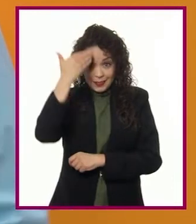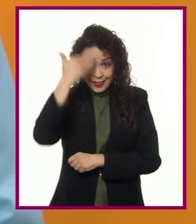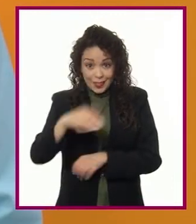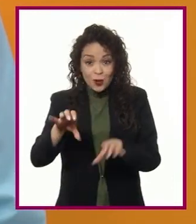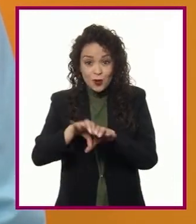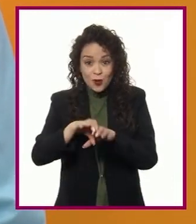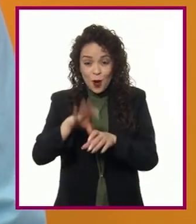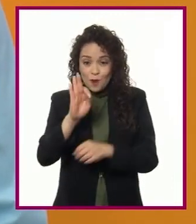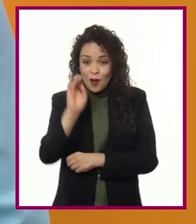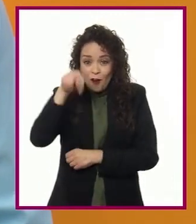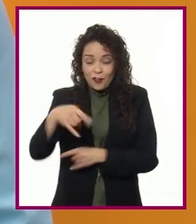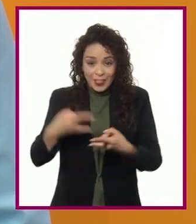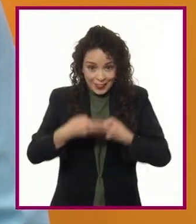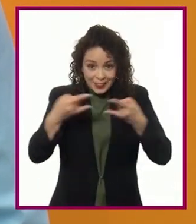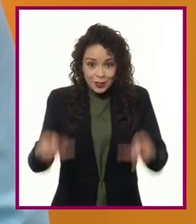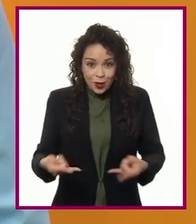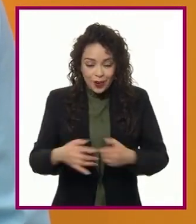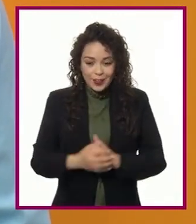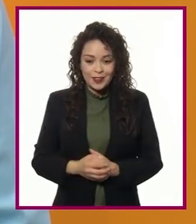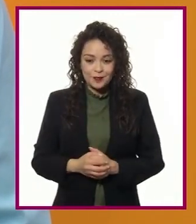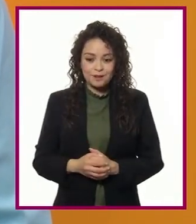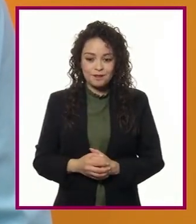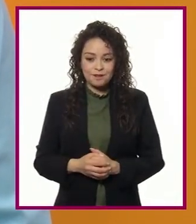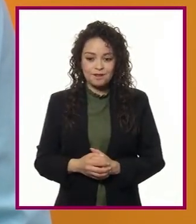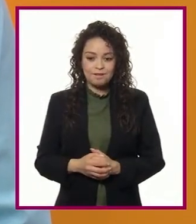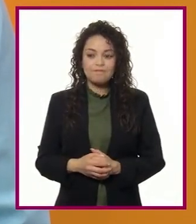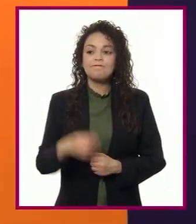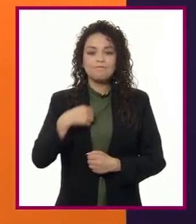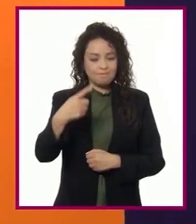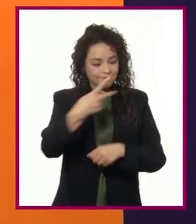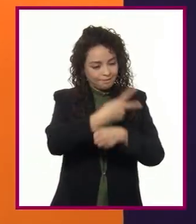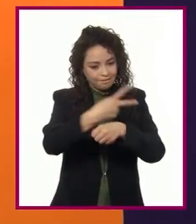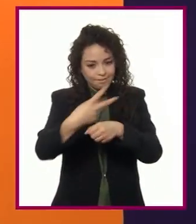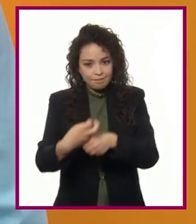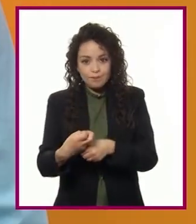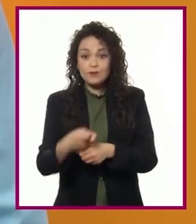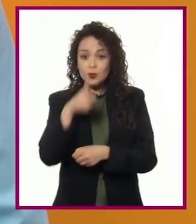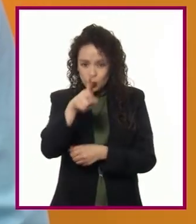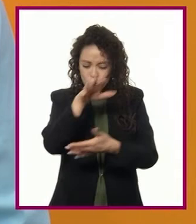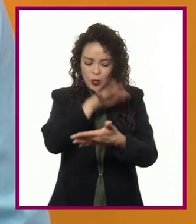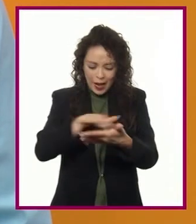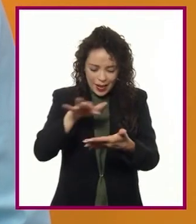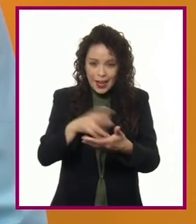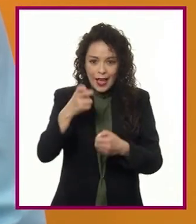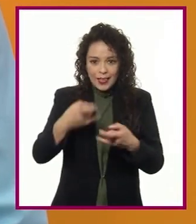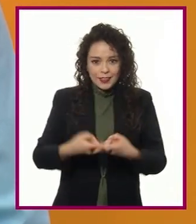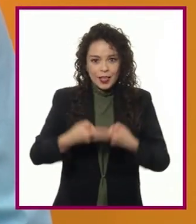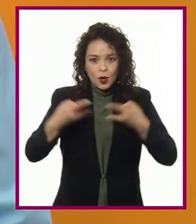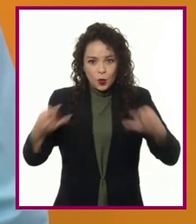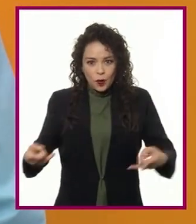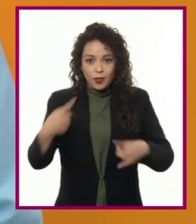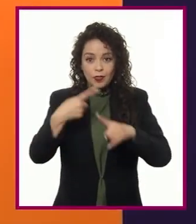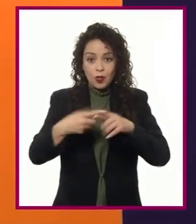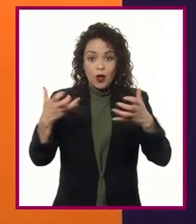historia? Las y los invitamos a leer este cuento de María Luisa